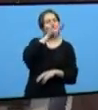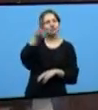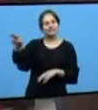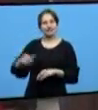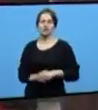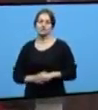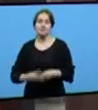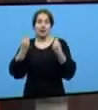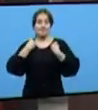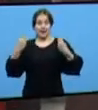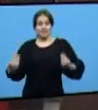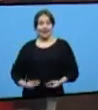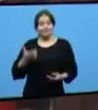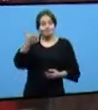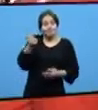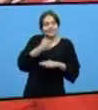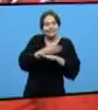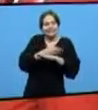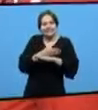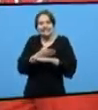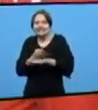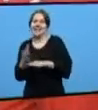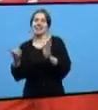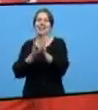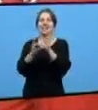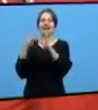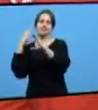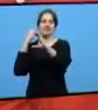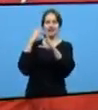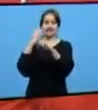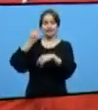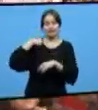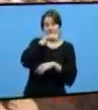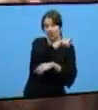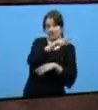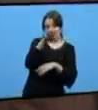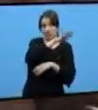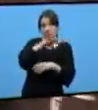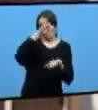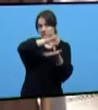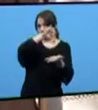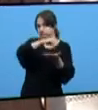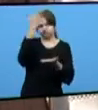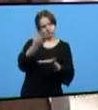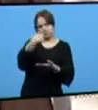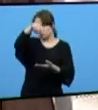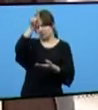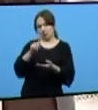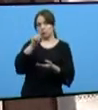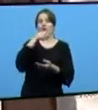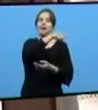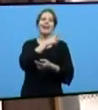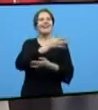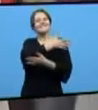Viveiro activa o cronómetro para a conta atrás da Semana Santa, o evento cultural e relixioso máis importante da cidade do Landro e que aspira a ser a mellor